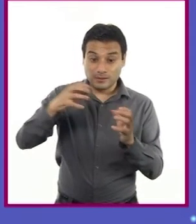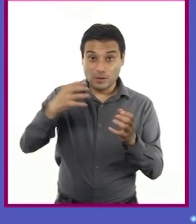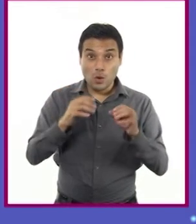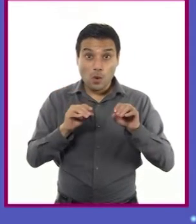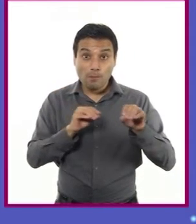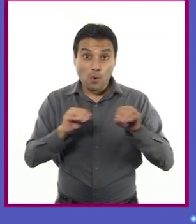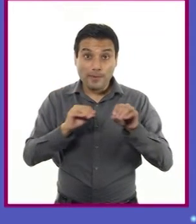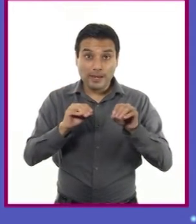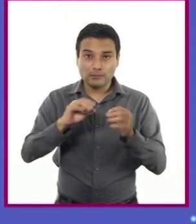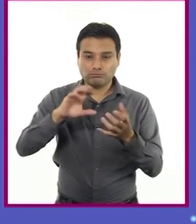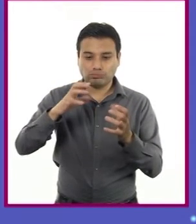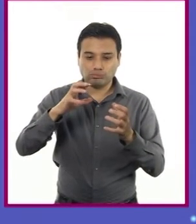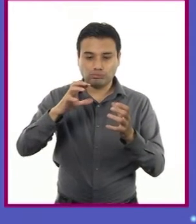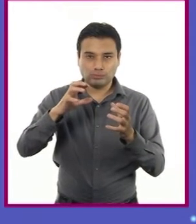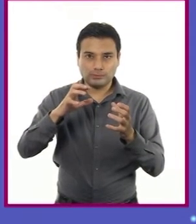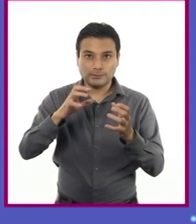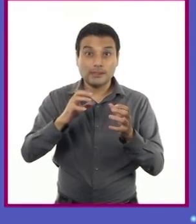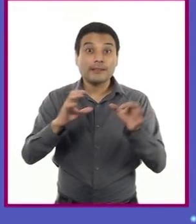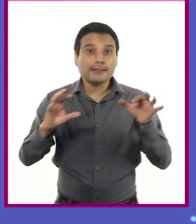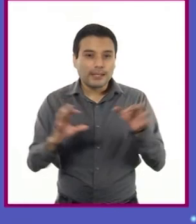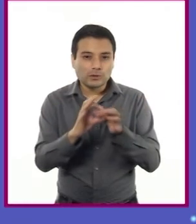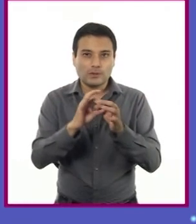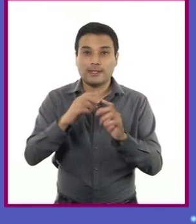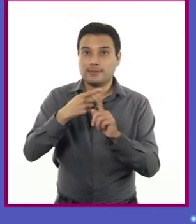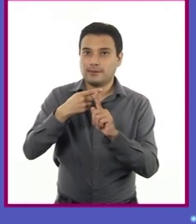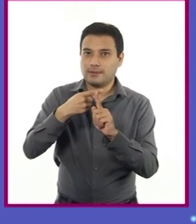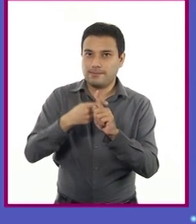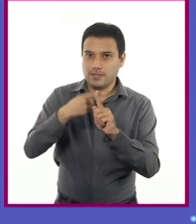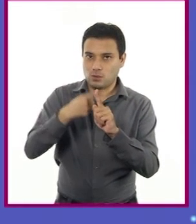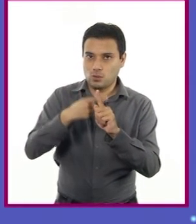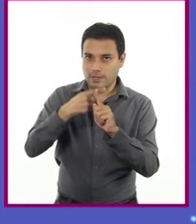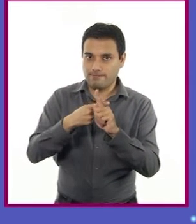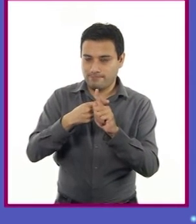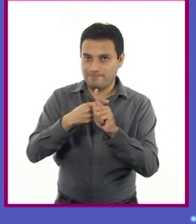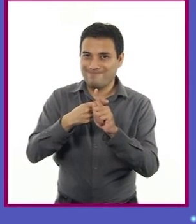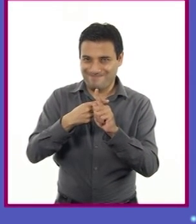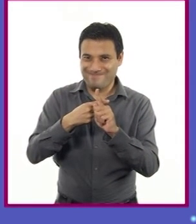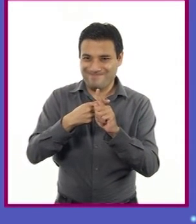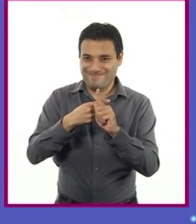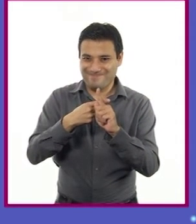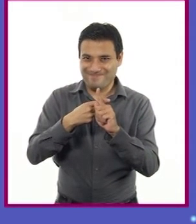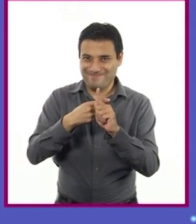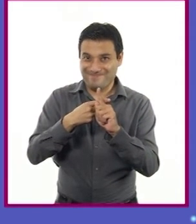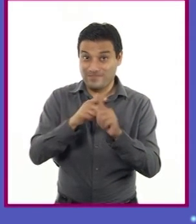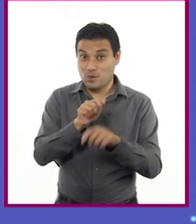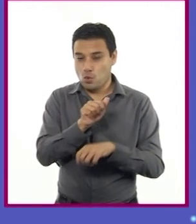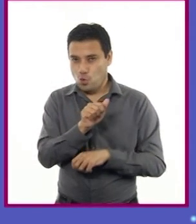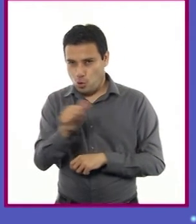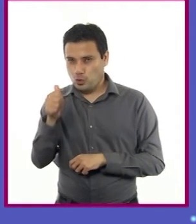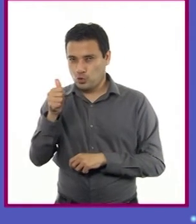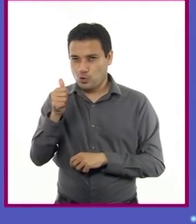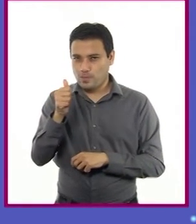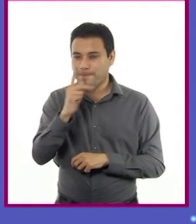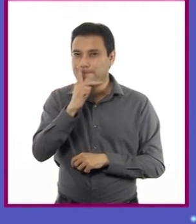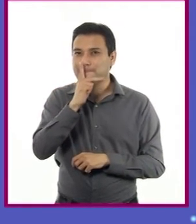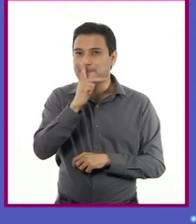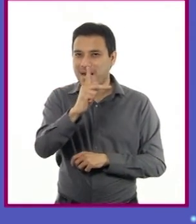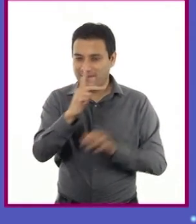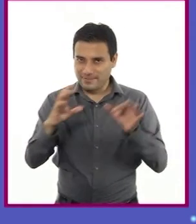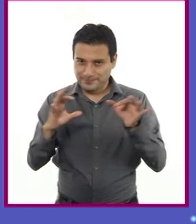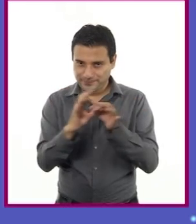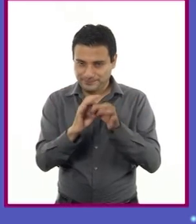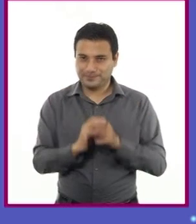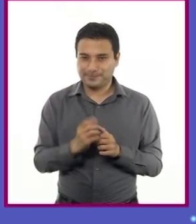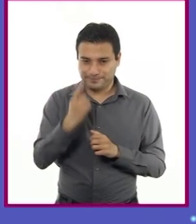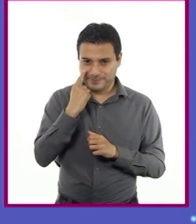la temperatura y ello influirá en el otro concepto que colocamos. Entonces, en el